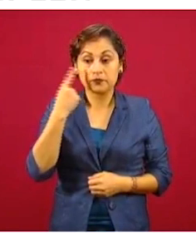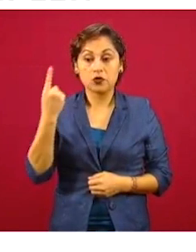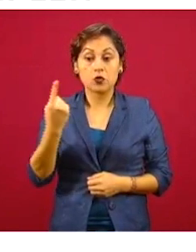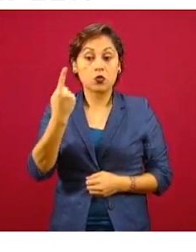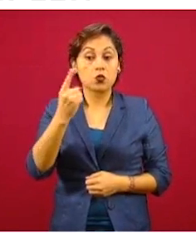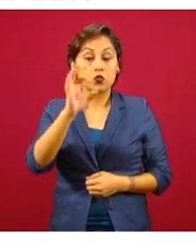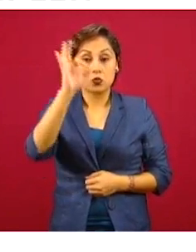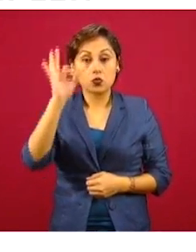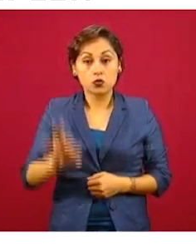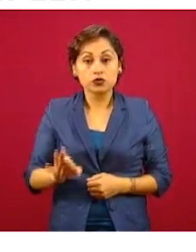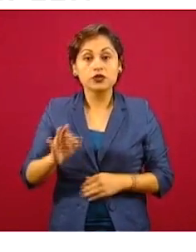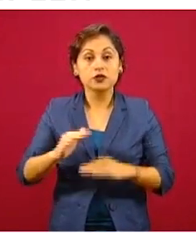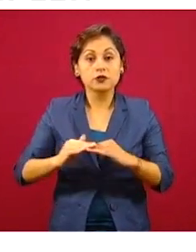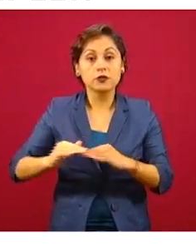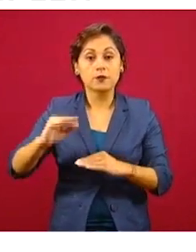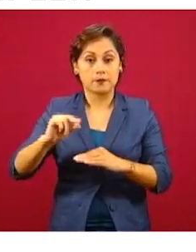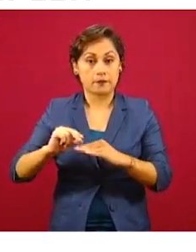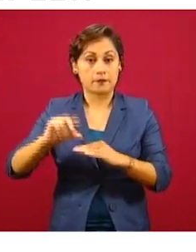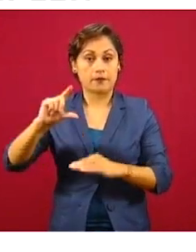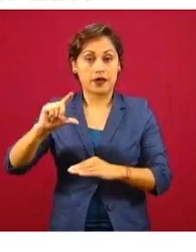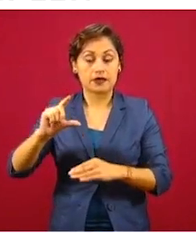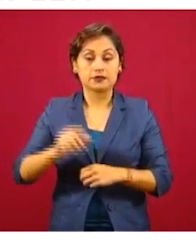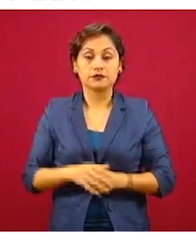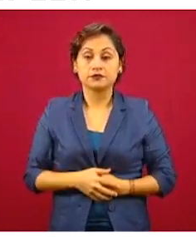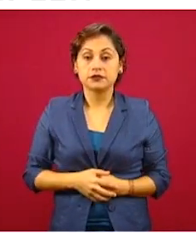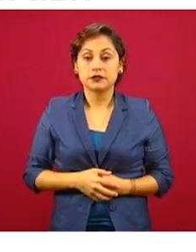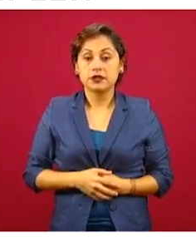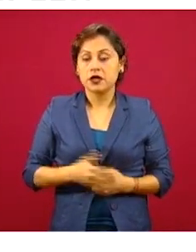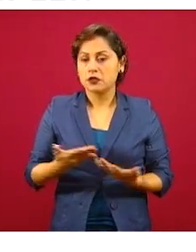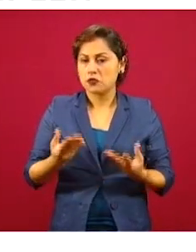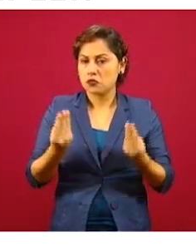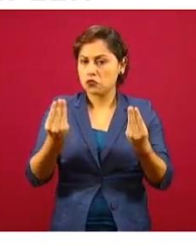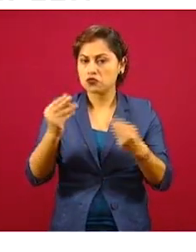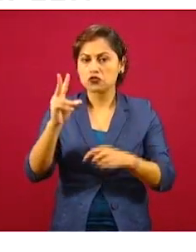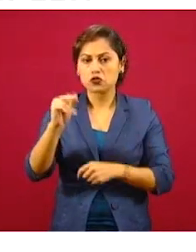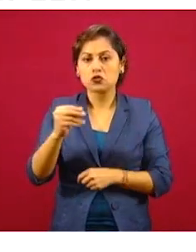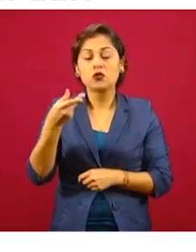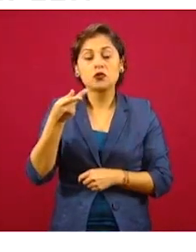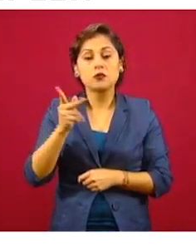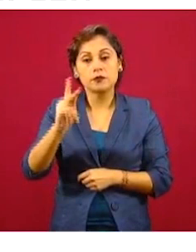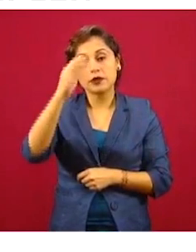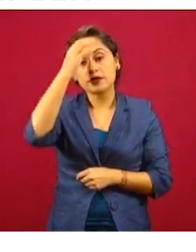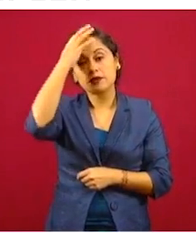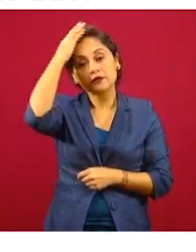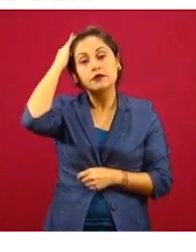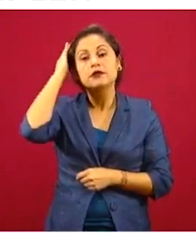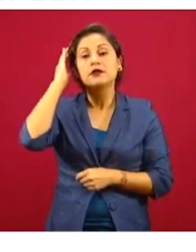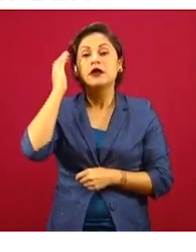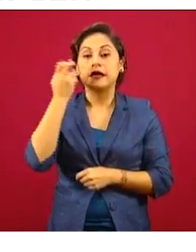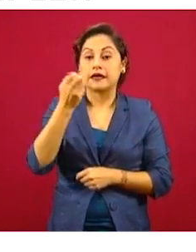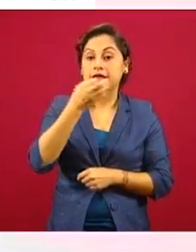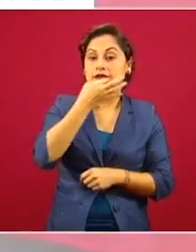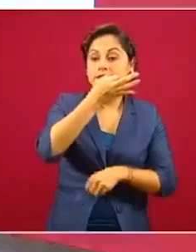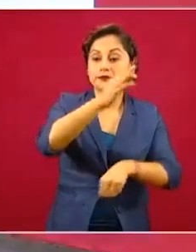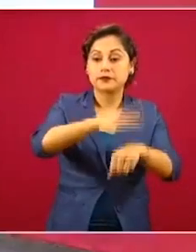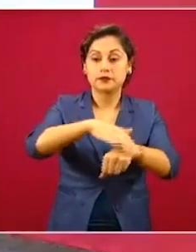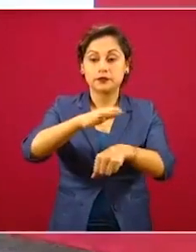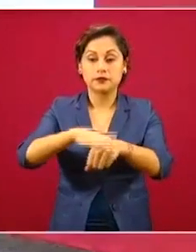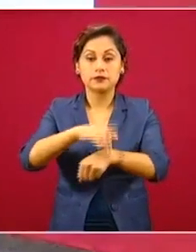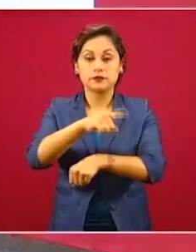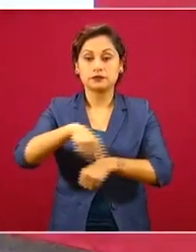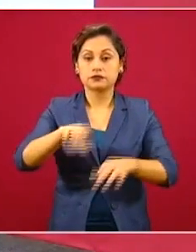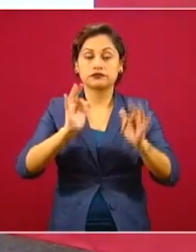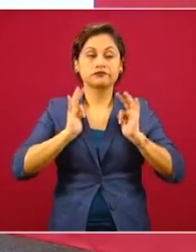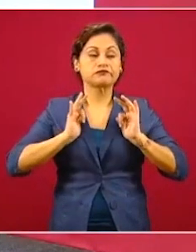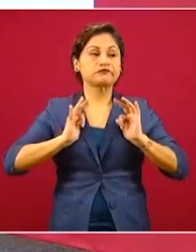por ciento no es un incremento digamos muy alto pero sí también es un mensaje para que no se relajen